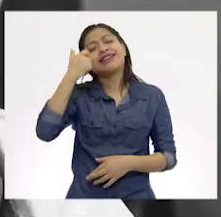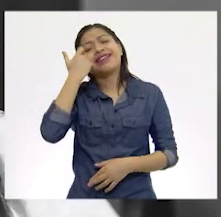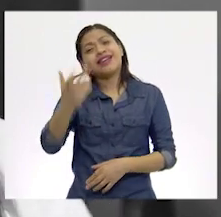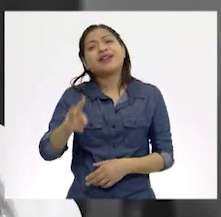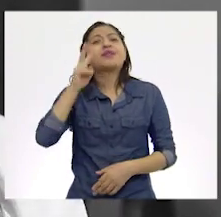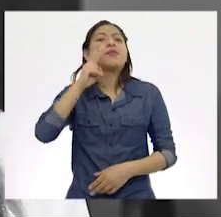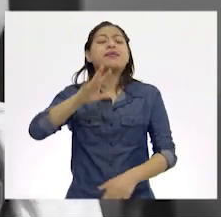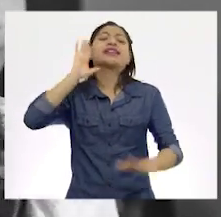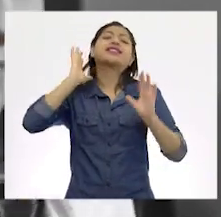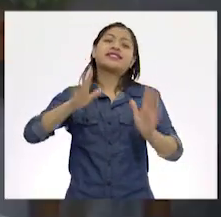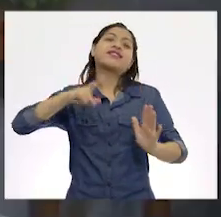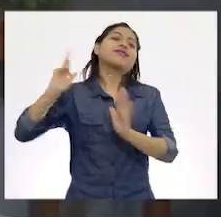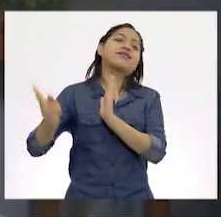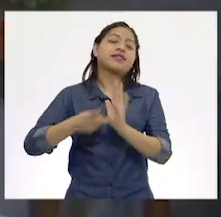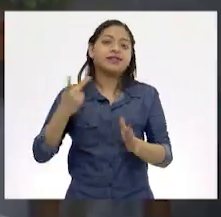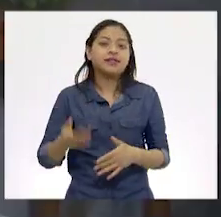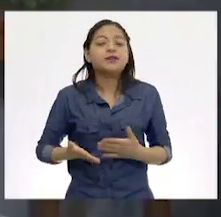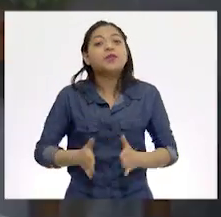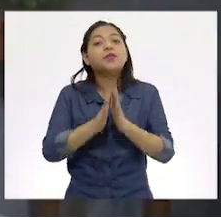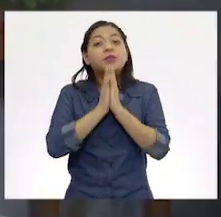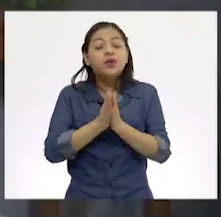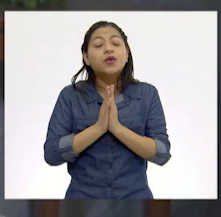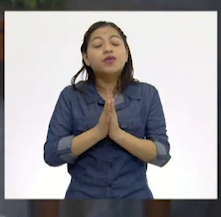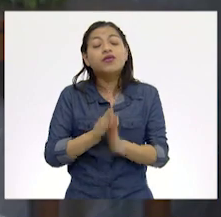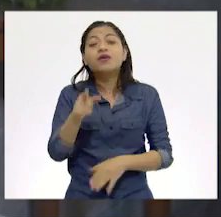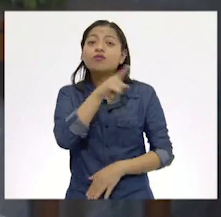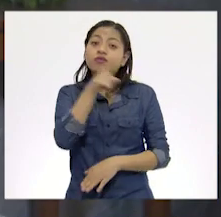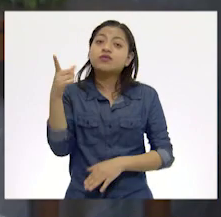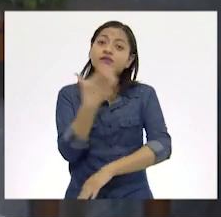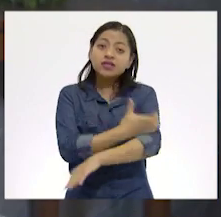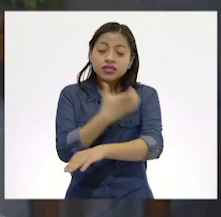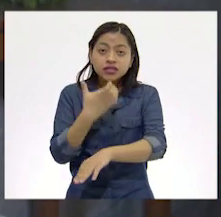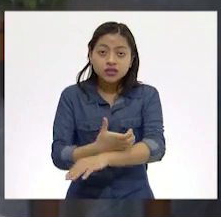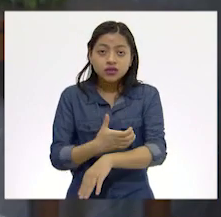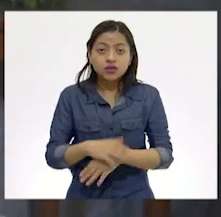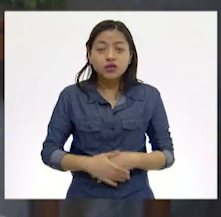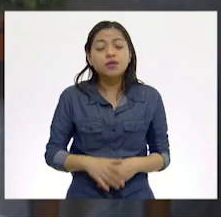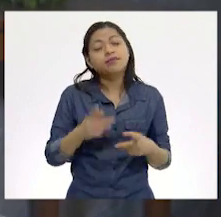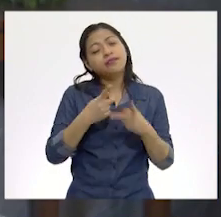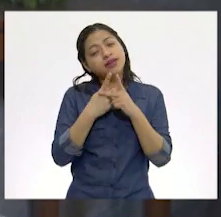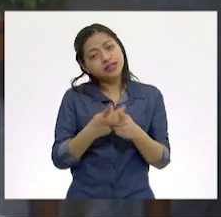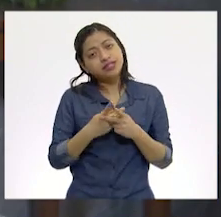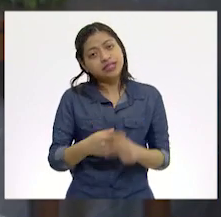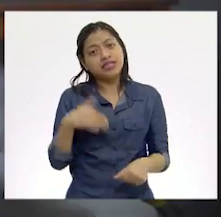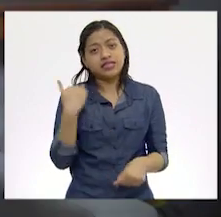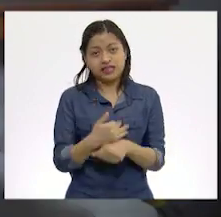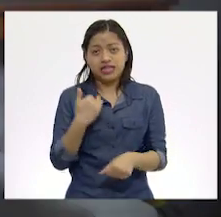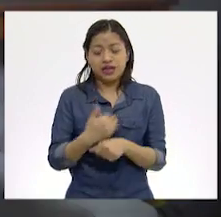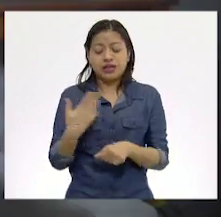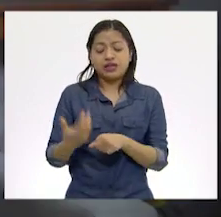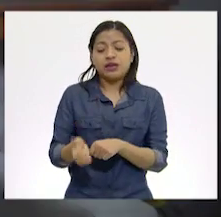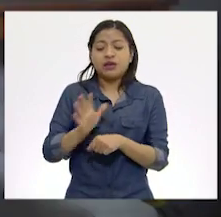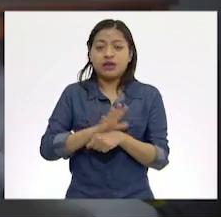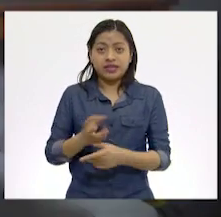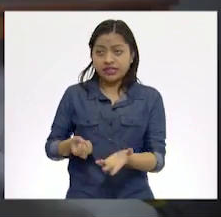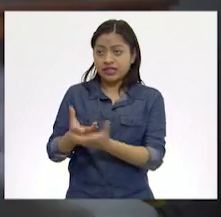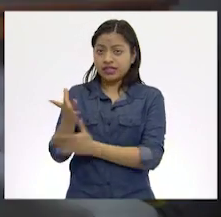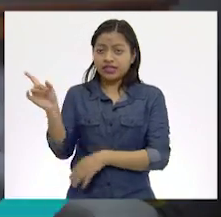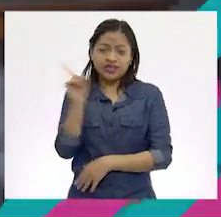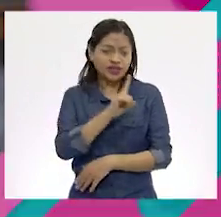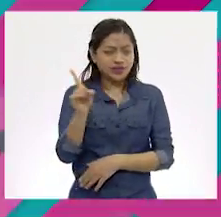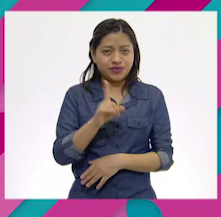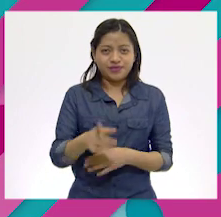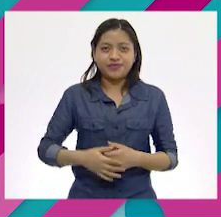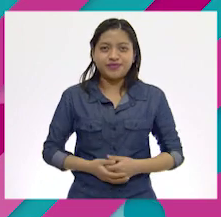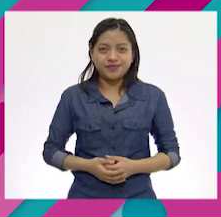quiero volver a ver! Por favor, compañeros, tengan paciencia con esto. Ustedes tampoco se